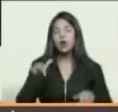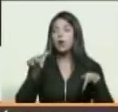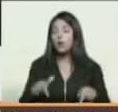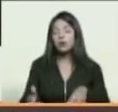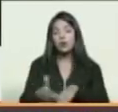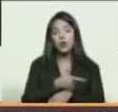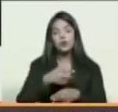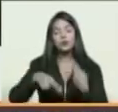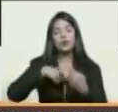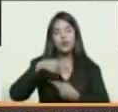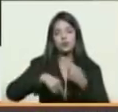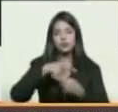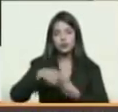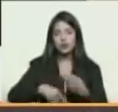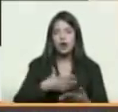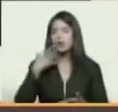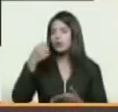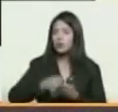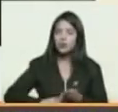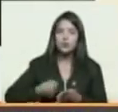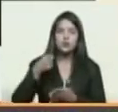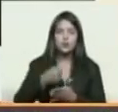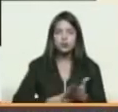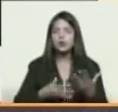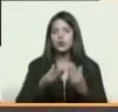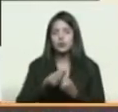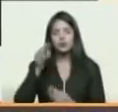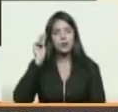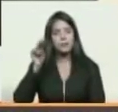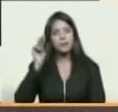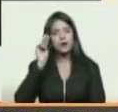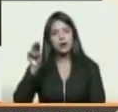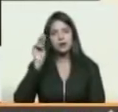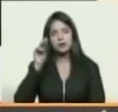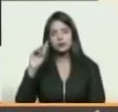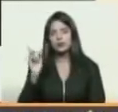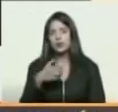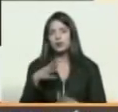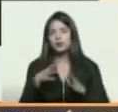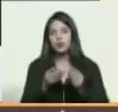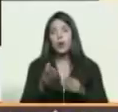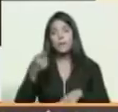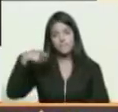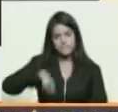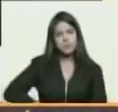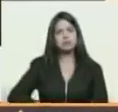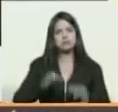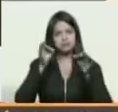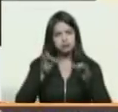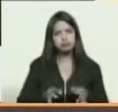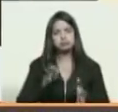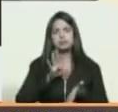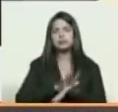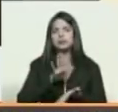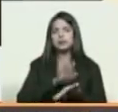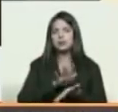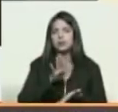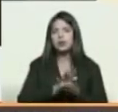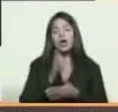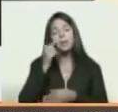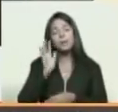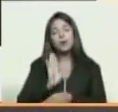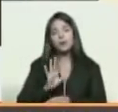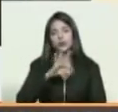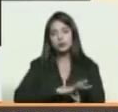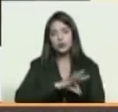gobierno revolucionario lucha junto a sus maestros y maestras por el salario, por la estabilidad, por la protección